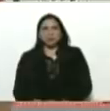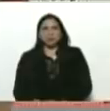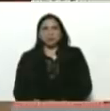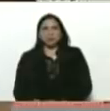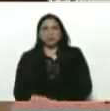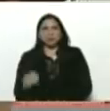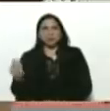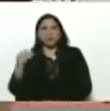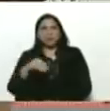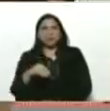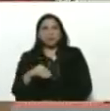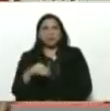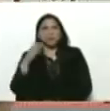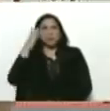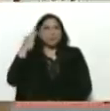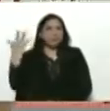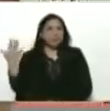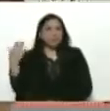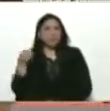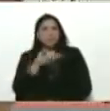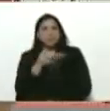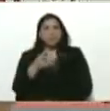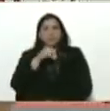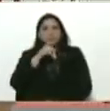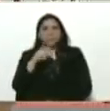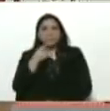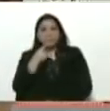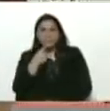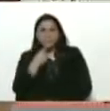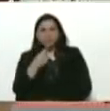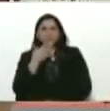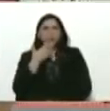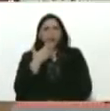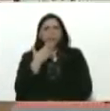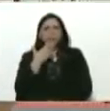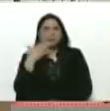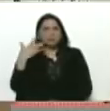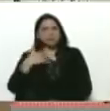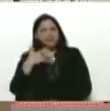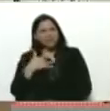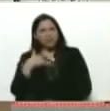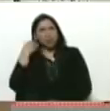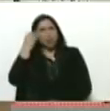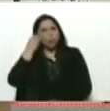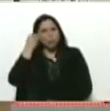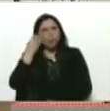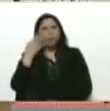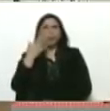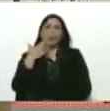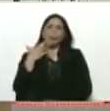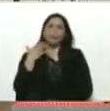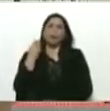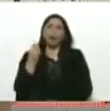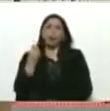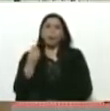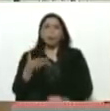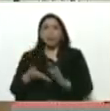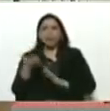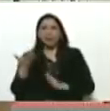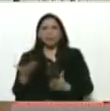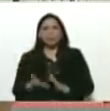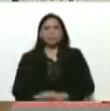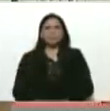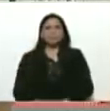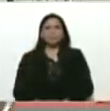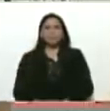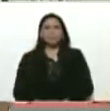Inclusive, imaginemos que yo sea tan malo como usted dice, por sentido común, mi maldad no me permitiría hacer eso, para que usted sepa.